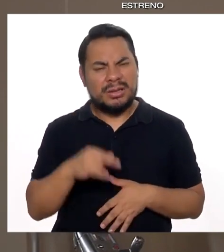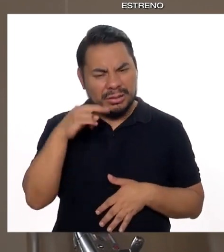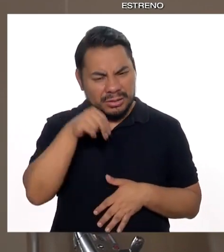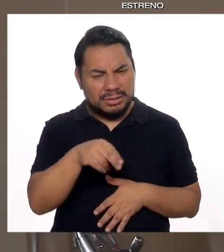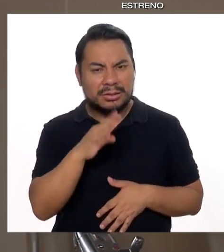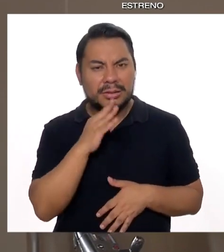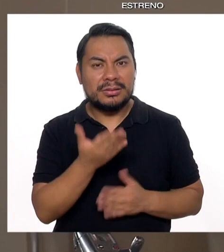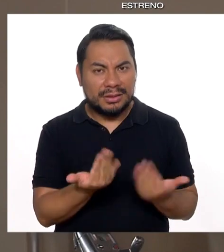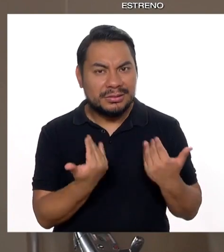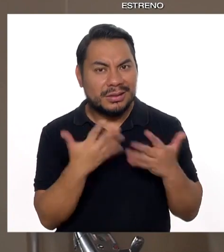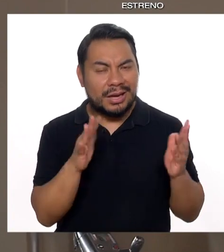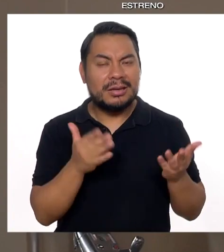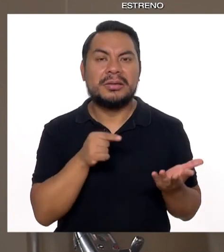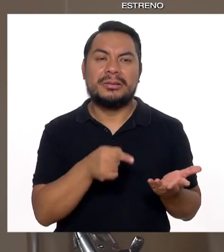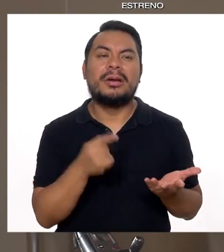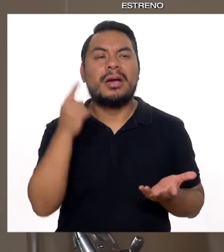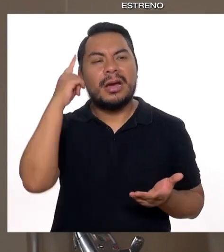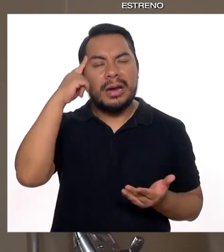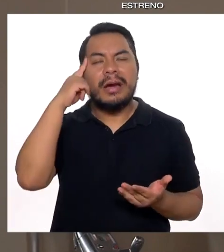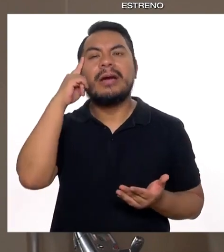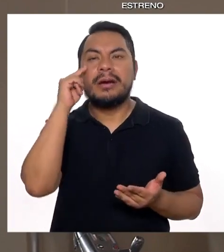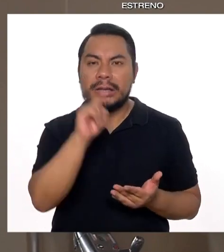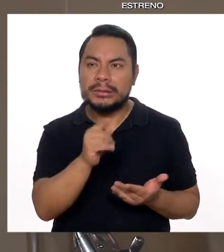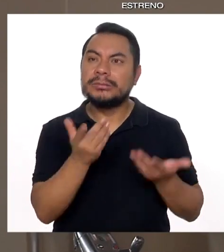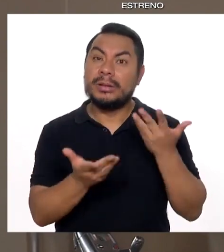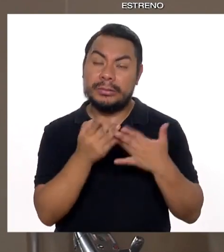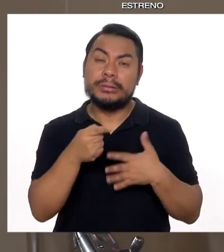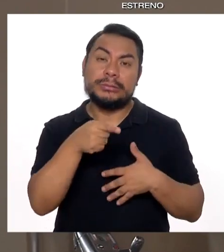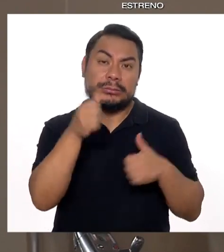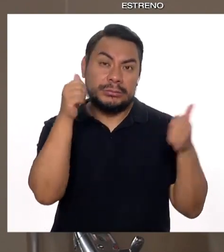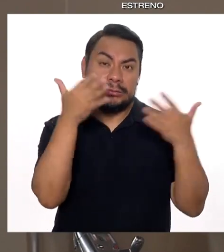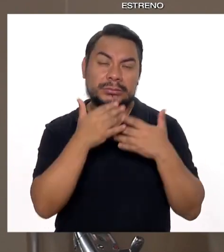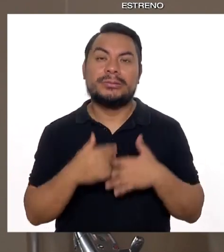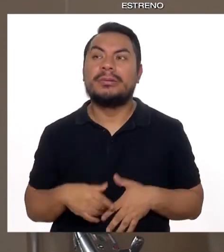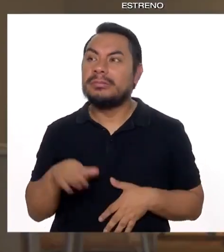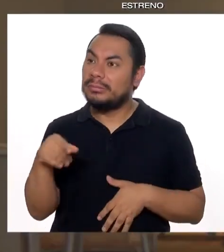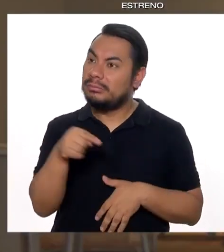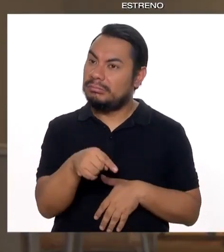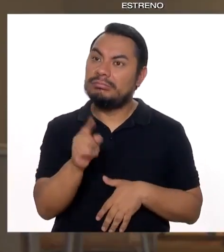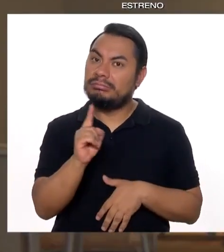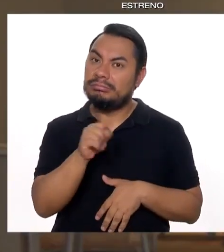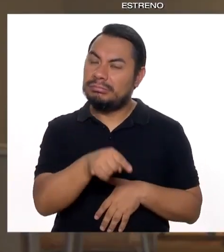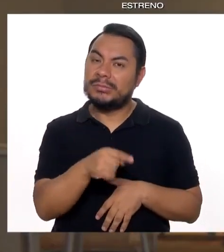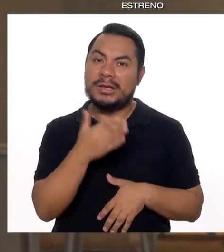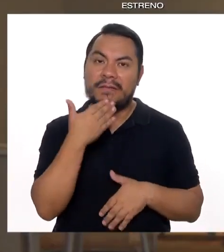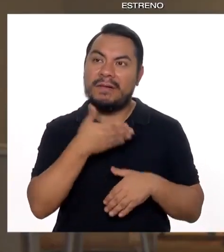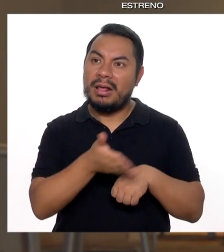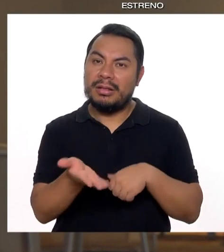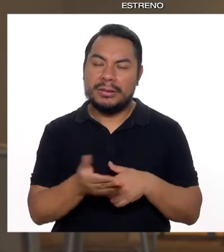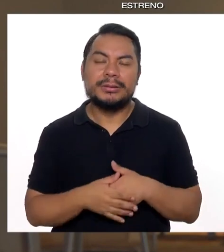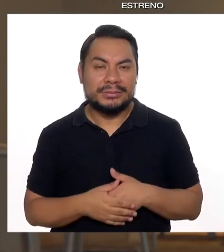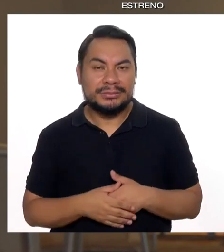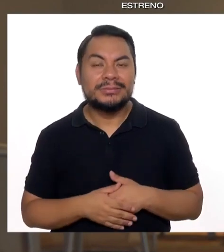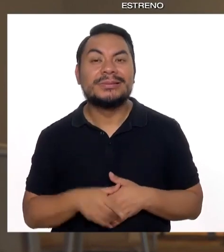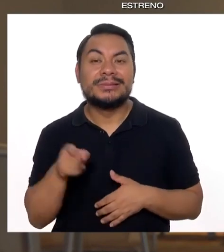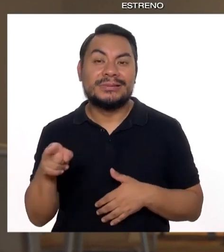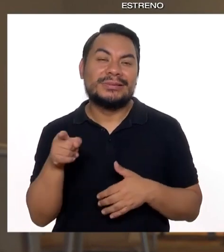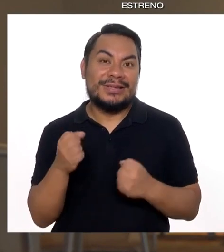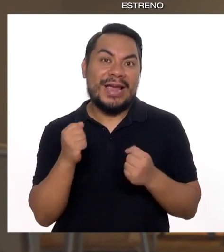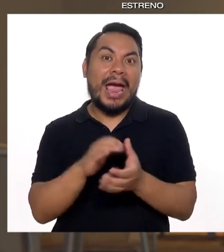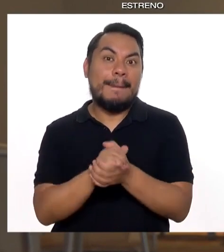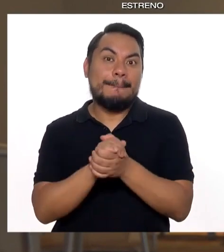señales como de alarma y que la sociedad normalmente nota y alguien se lo hace ver a los papás. Los que son los parientes especialmente o